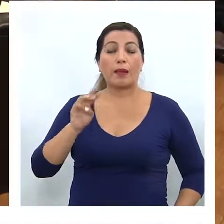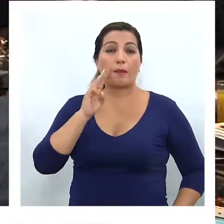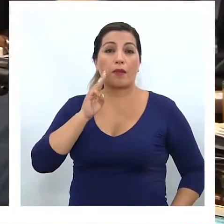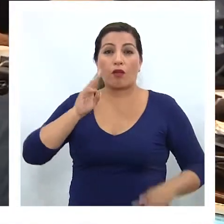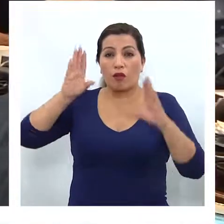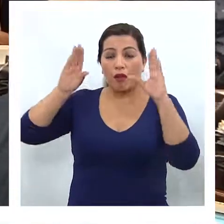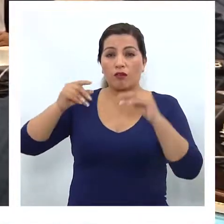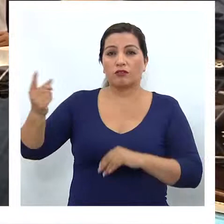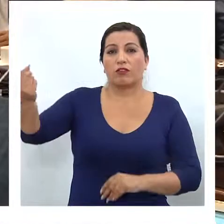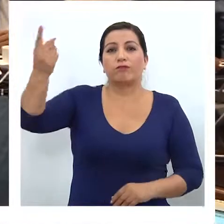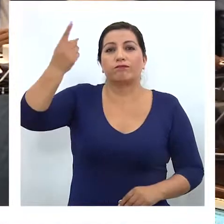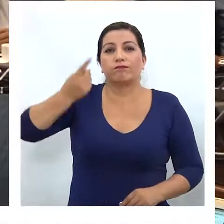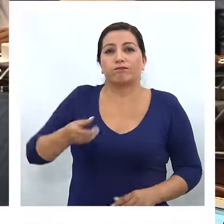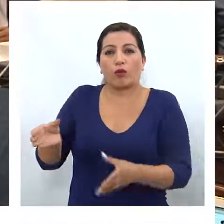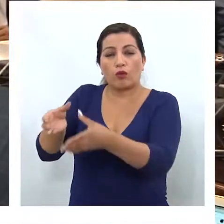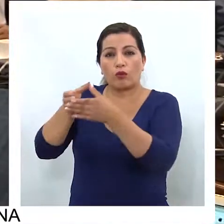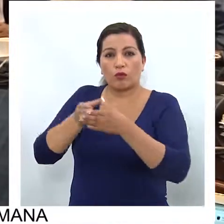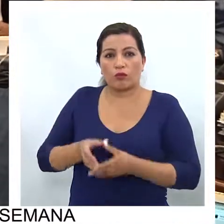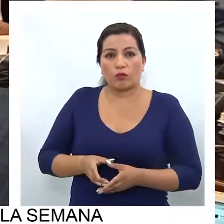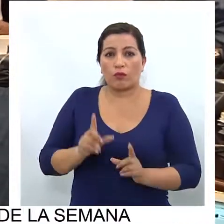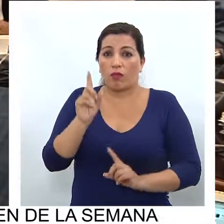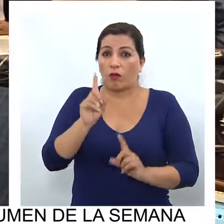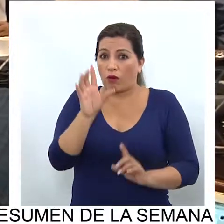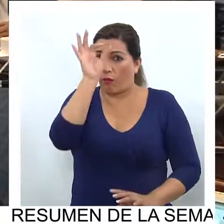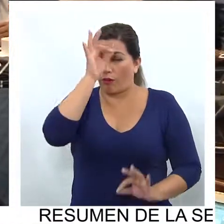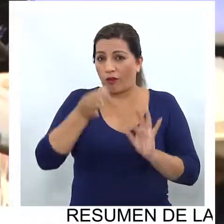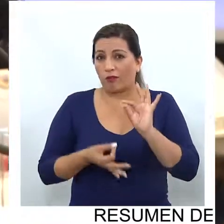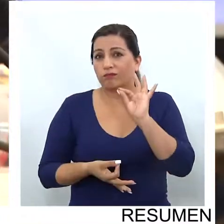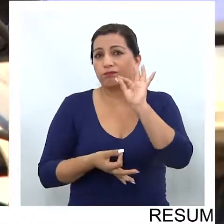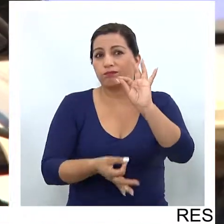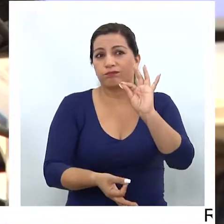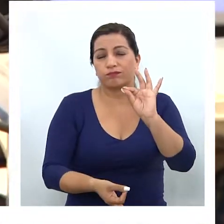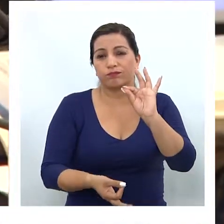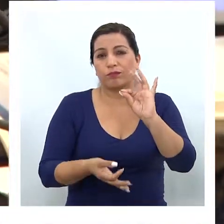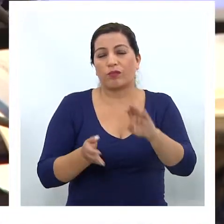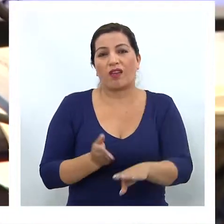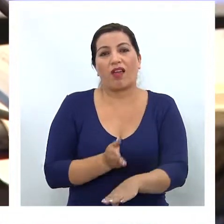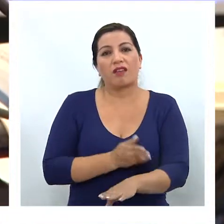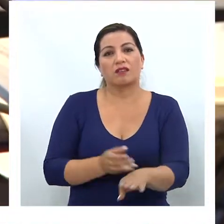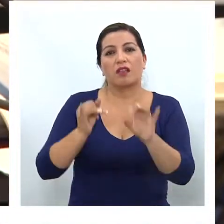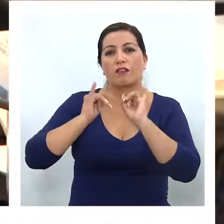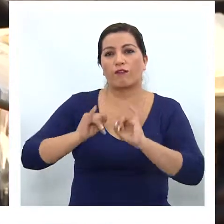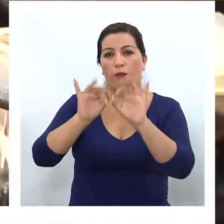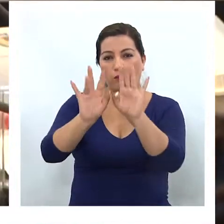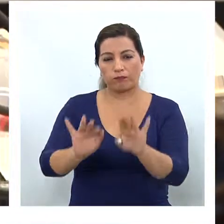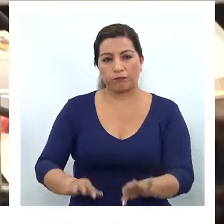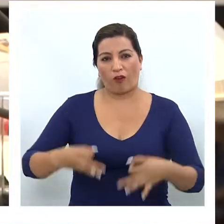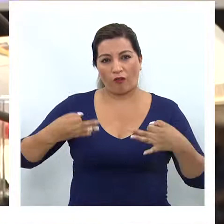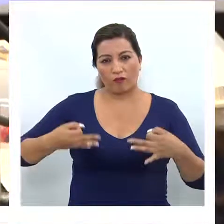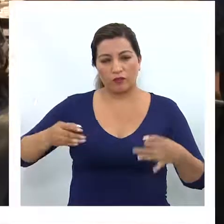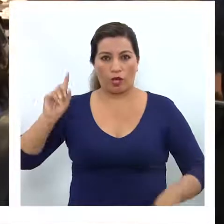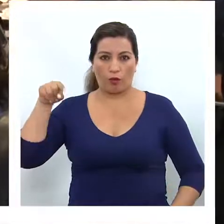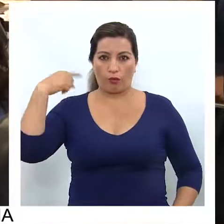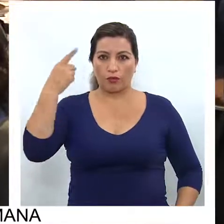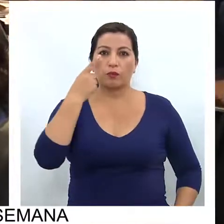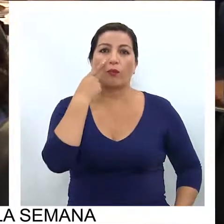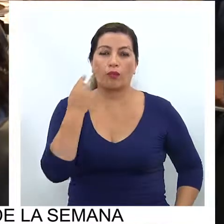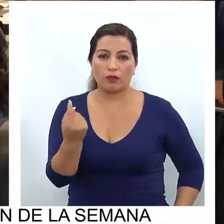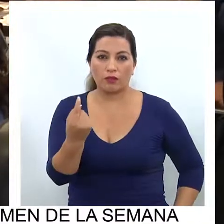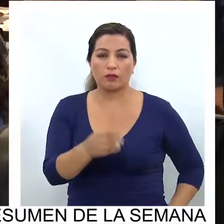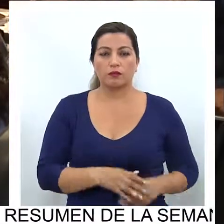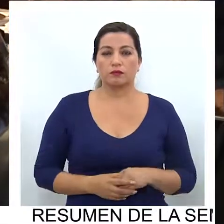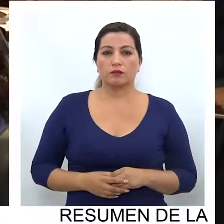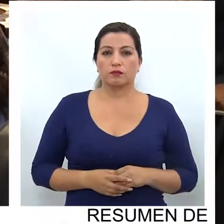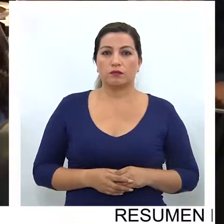miércoles por la noche regresó la comitiva y entregaron algunas opiniones antes de su informe oficial, que será en los próximos días.